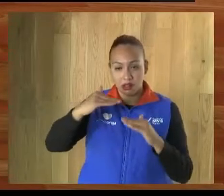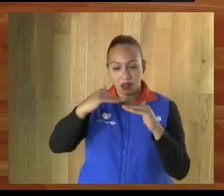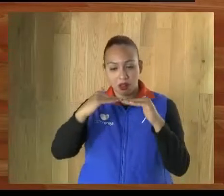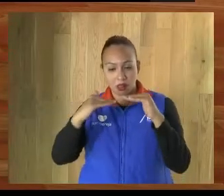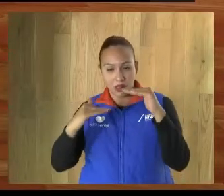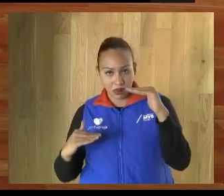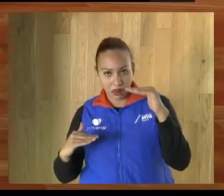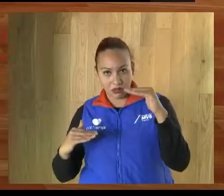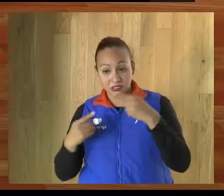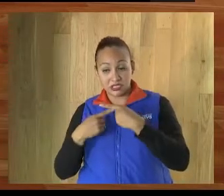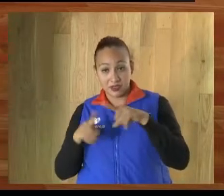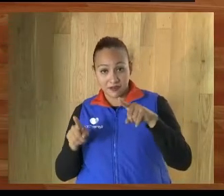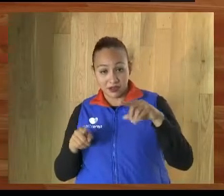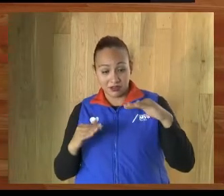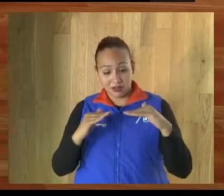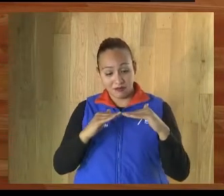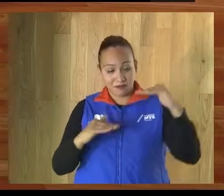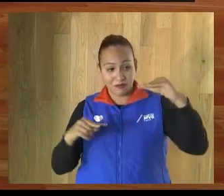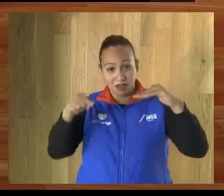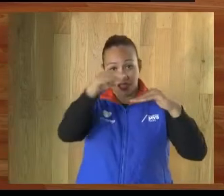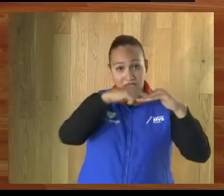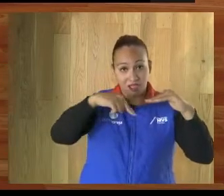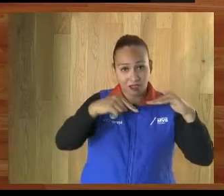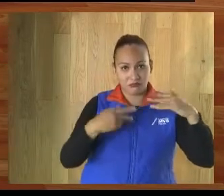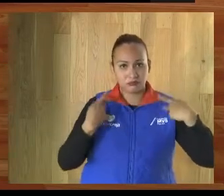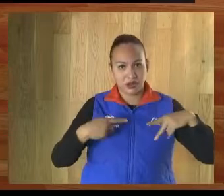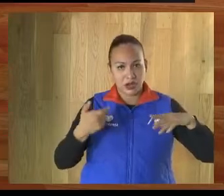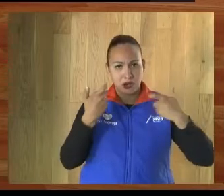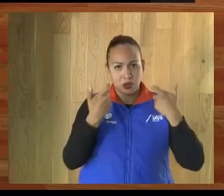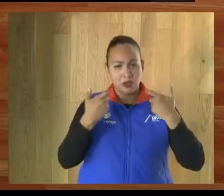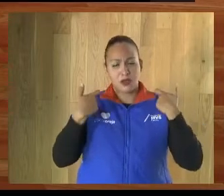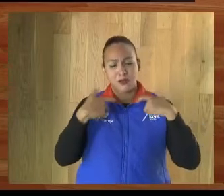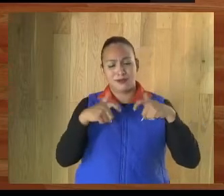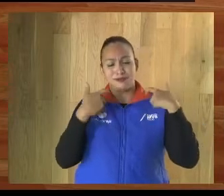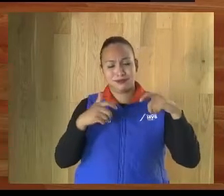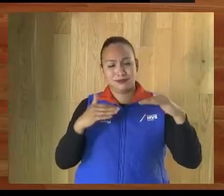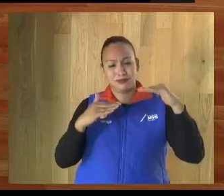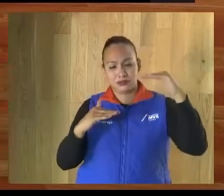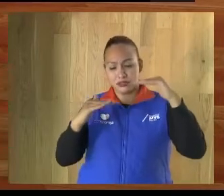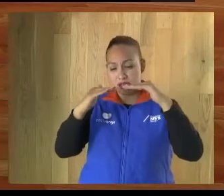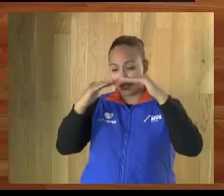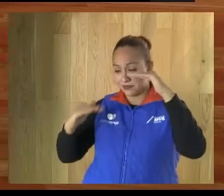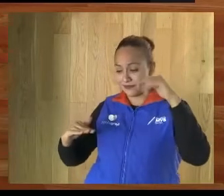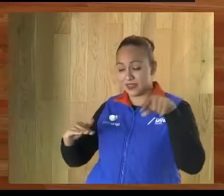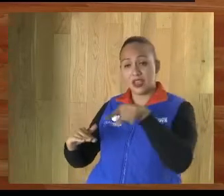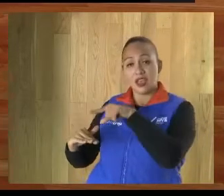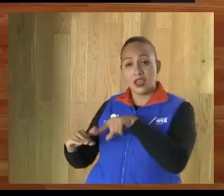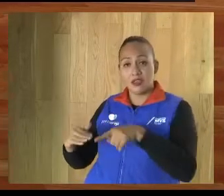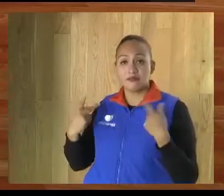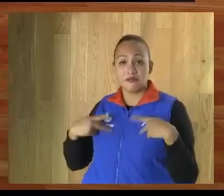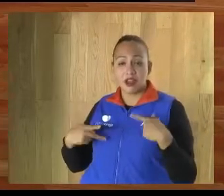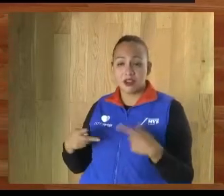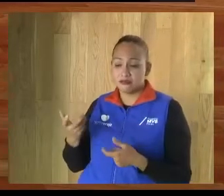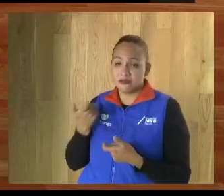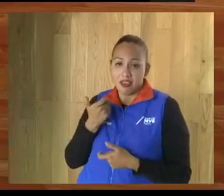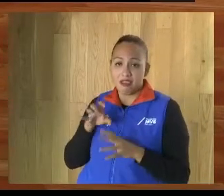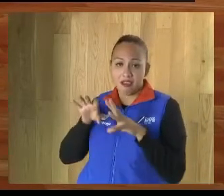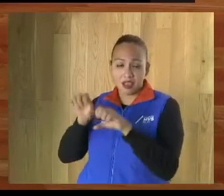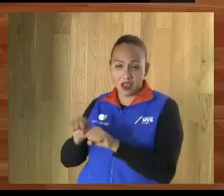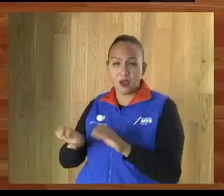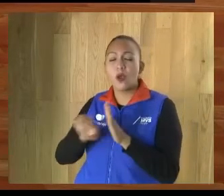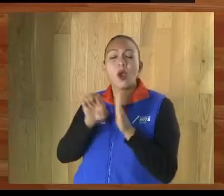los que ganan muchísimo y los que ganan muy poco, ¿no? En España, por poner un ejemplo, la brecha entre los